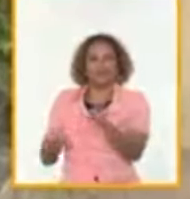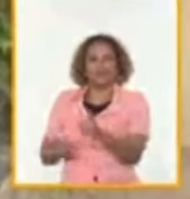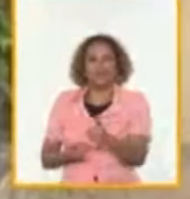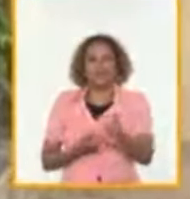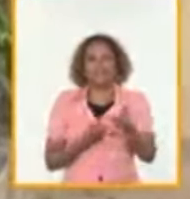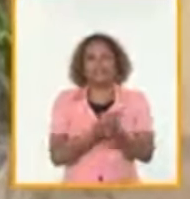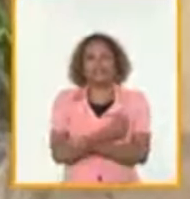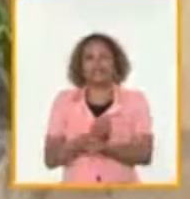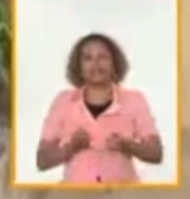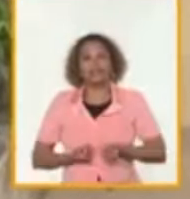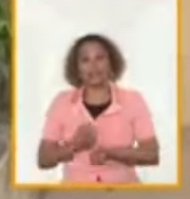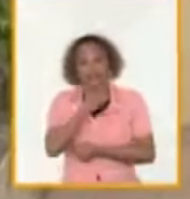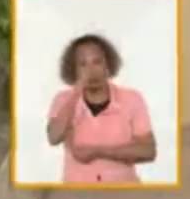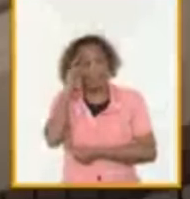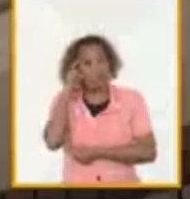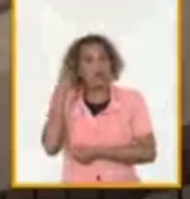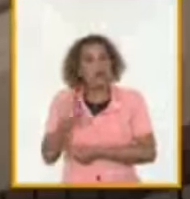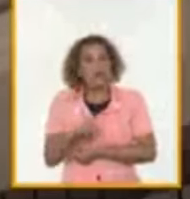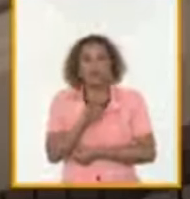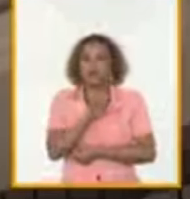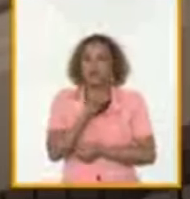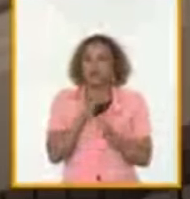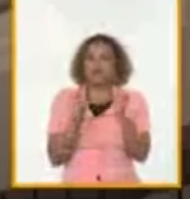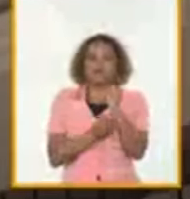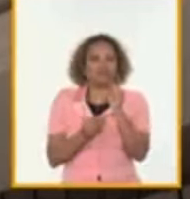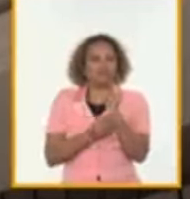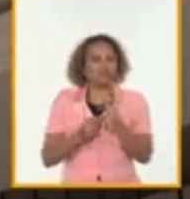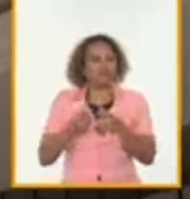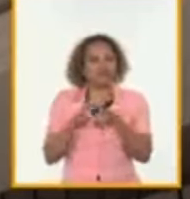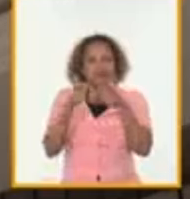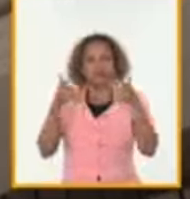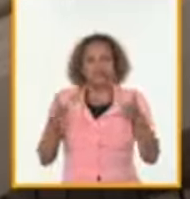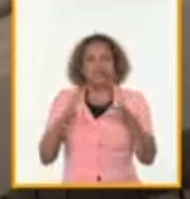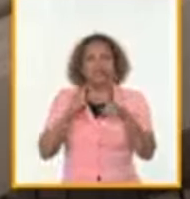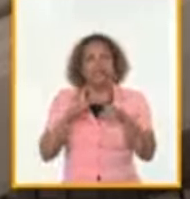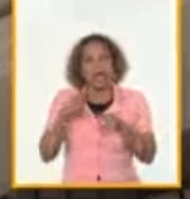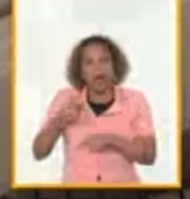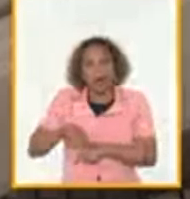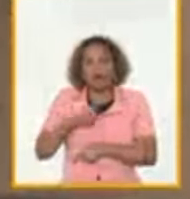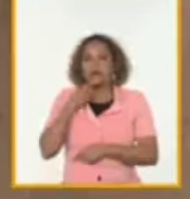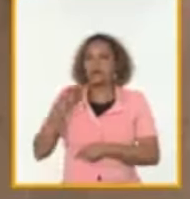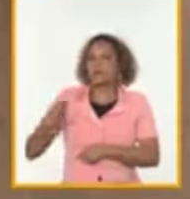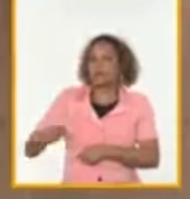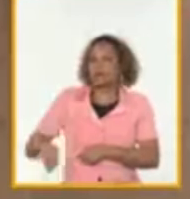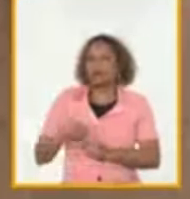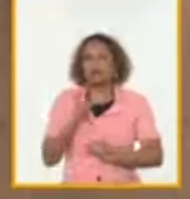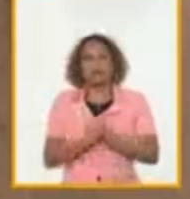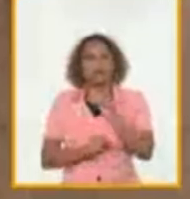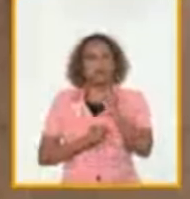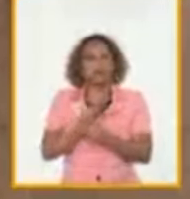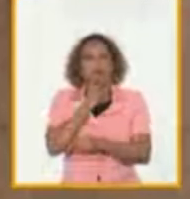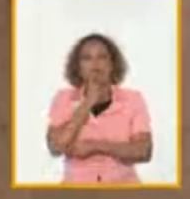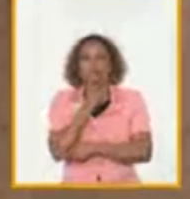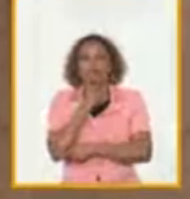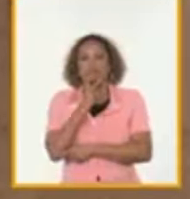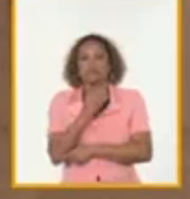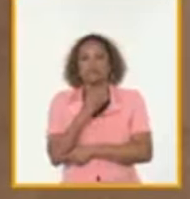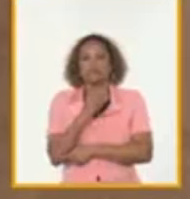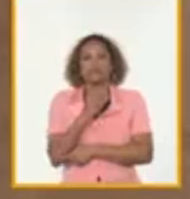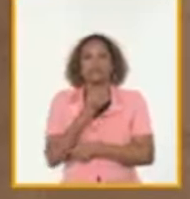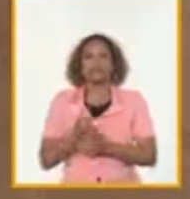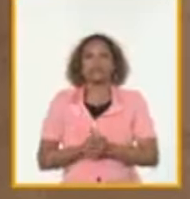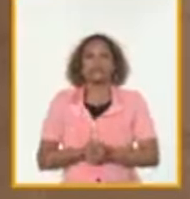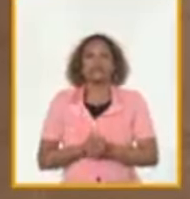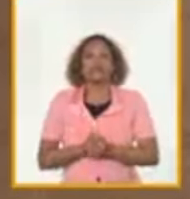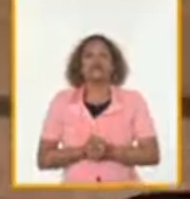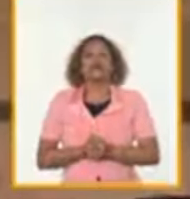sacrificio Pero tenemos un sin número de fortalezas un sin número de fortalezas que vamos aprovechando y vamos atend en